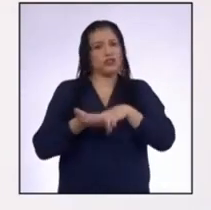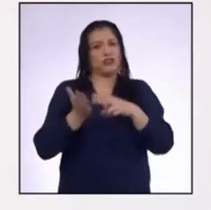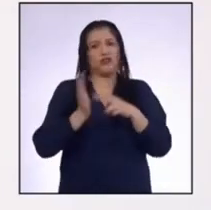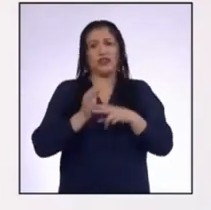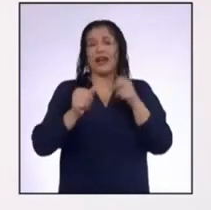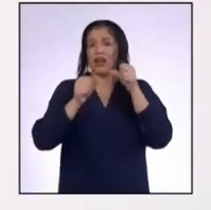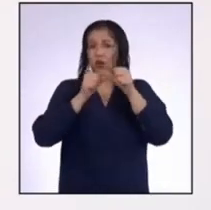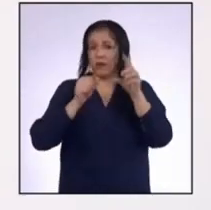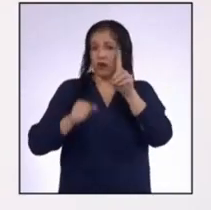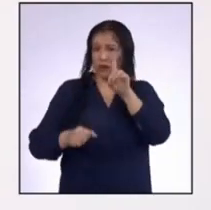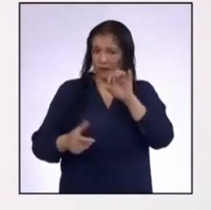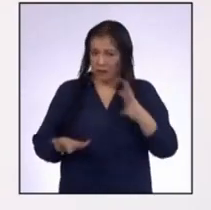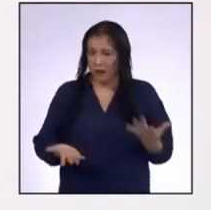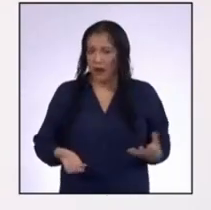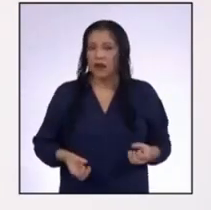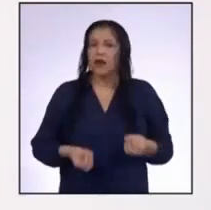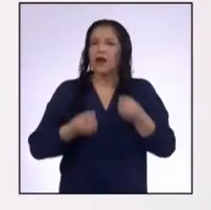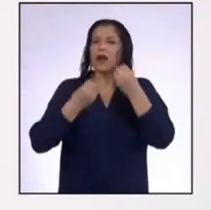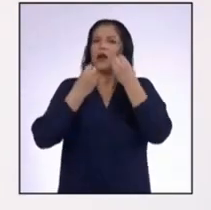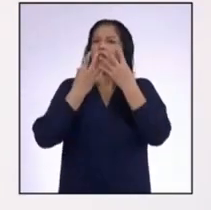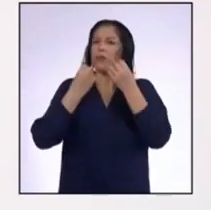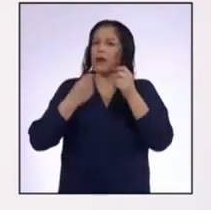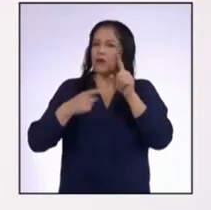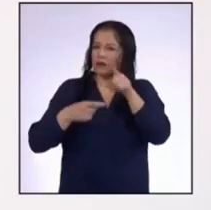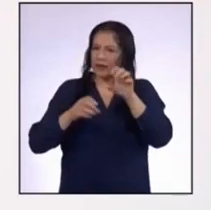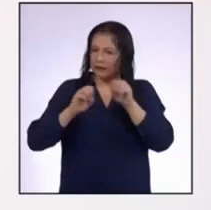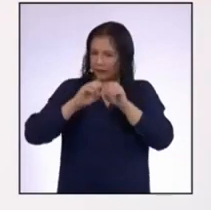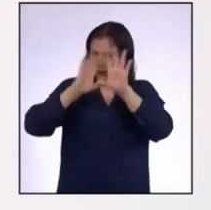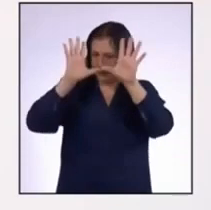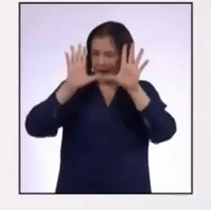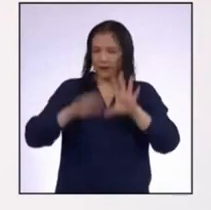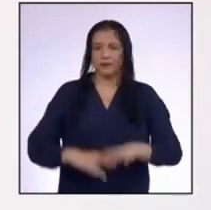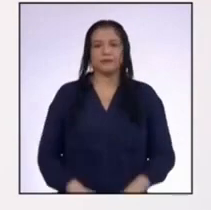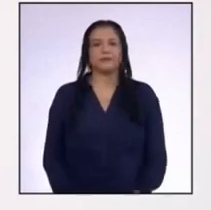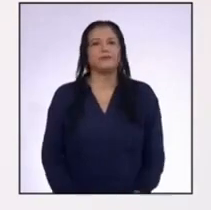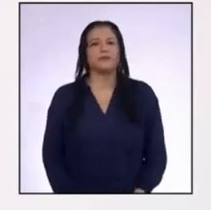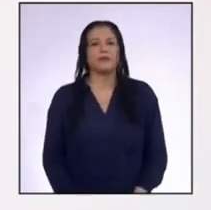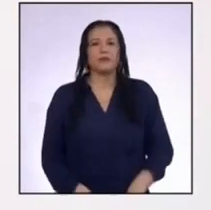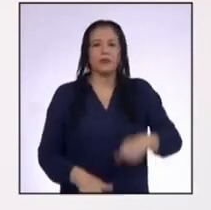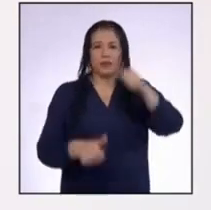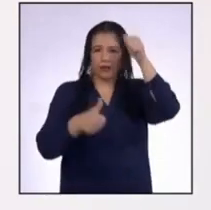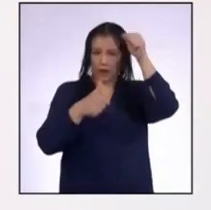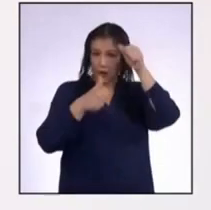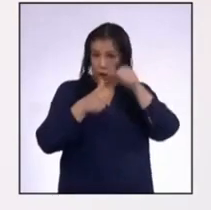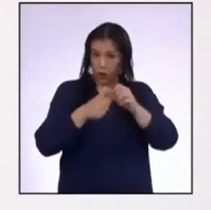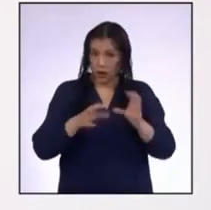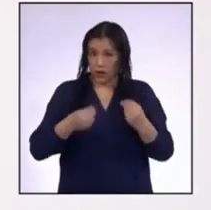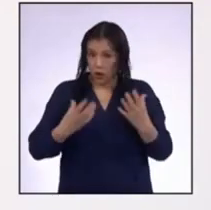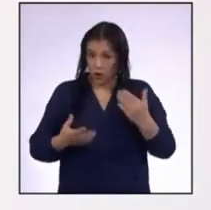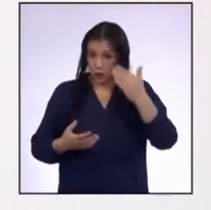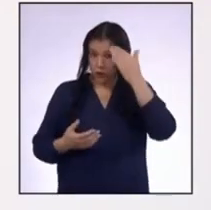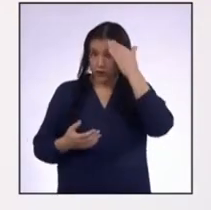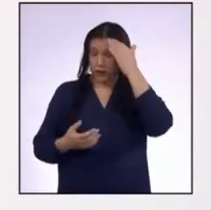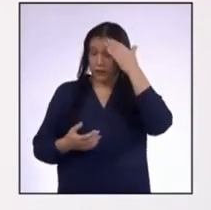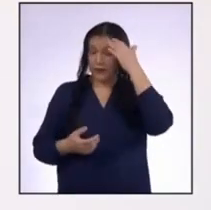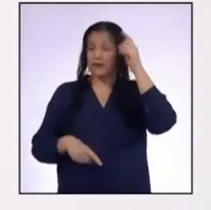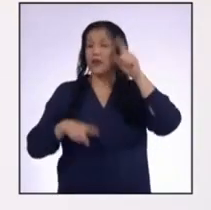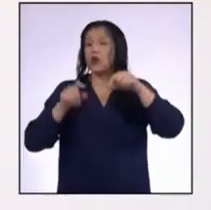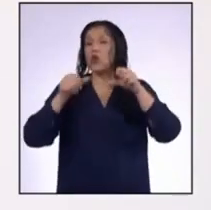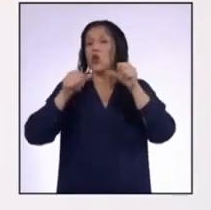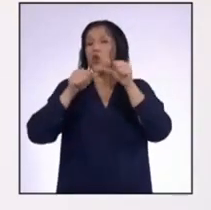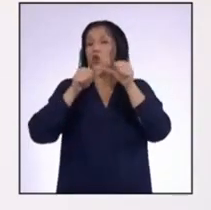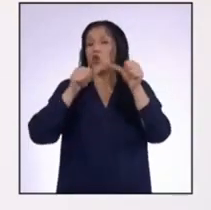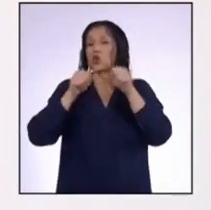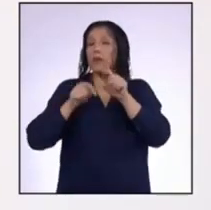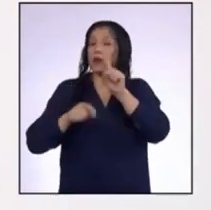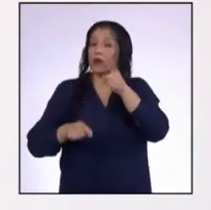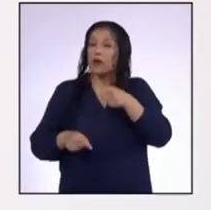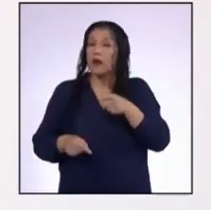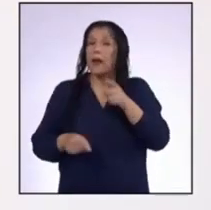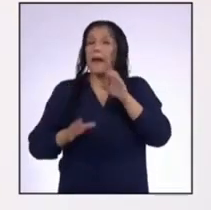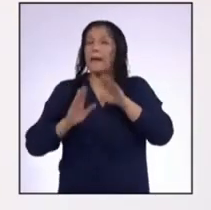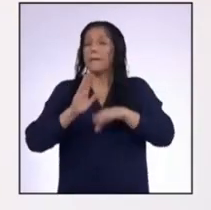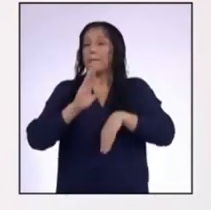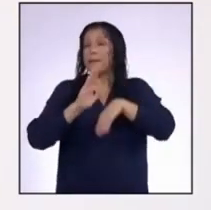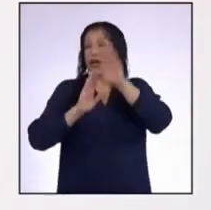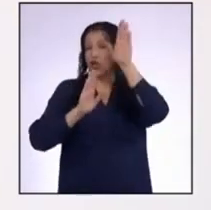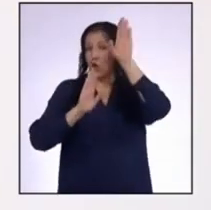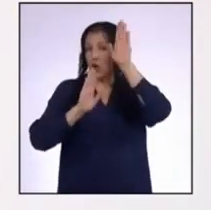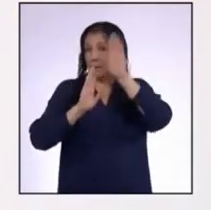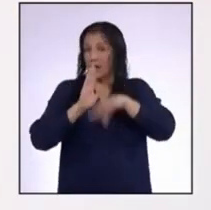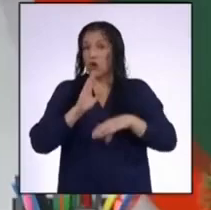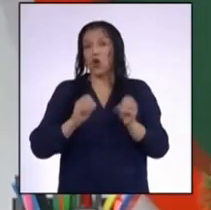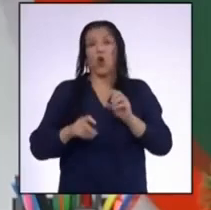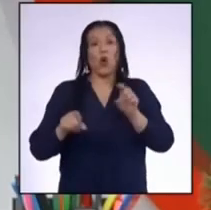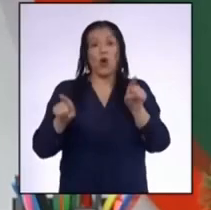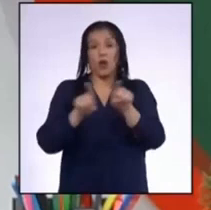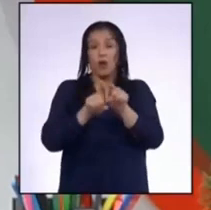decimal. Lo bueno es que ya quedó aclarado. ¿Recuerdan cómo determinar si un número decimal es mayor, menor o igual